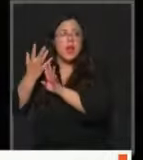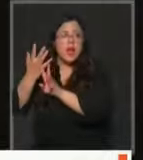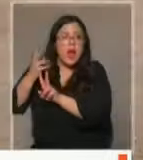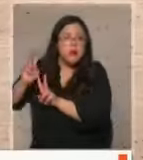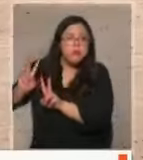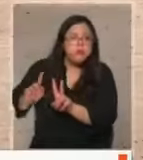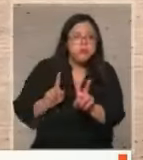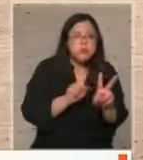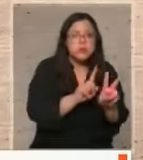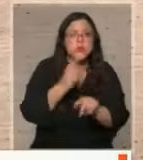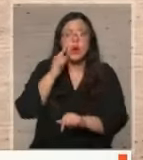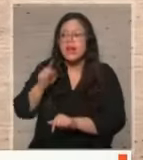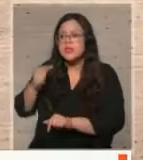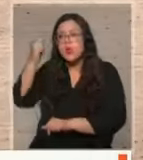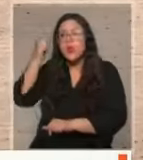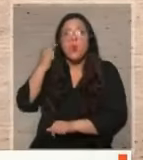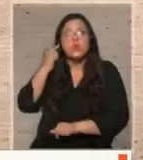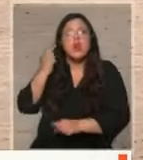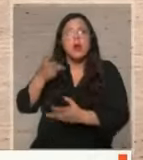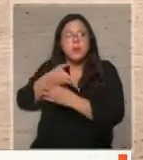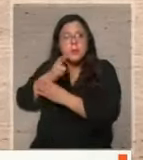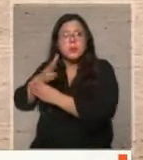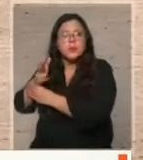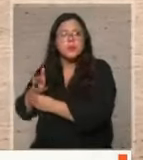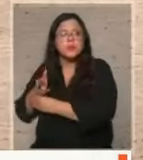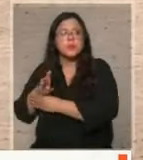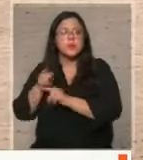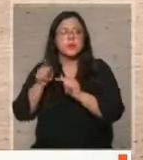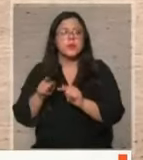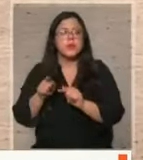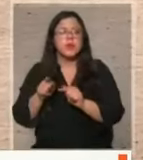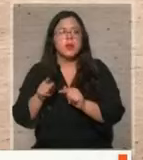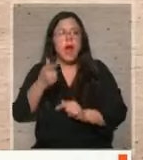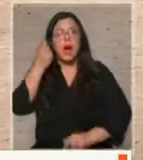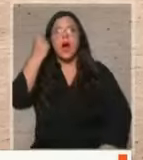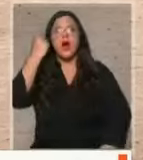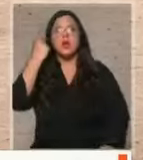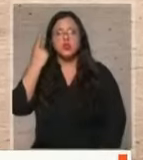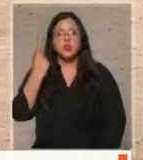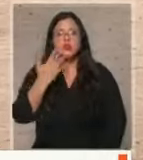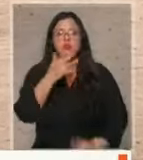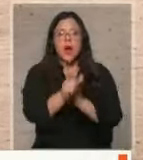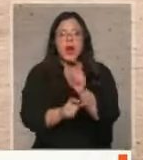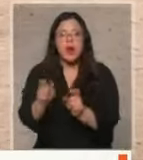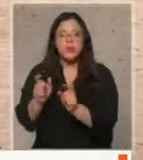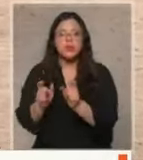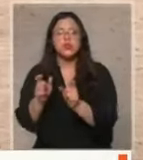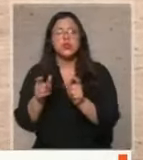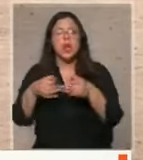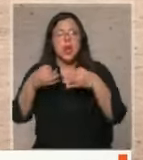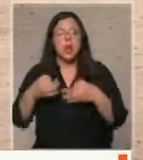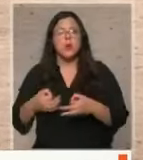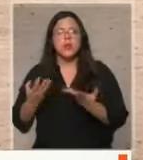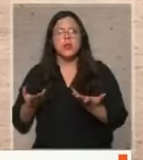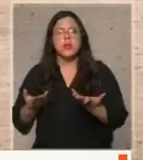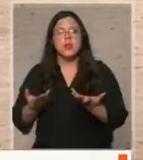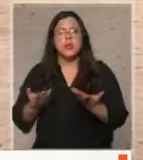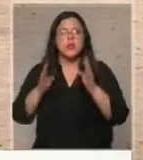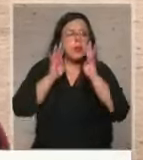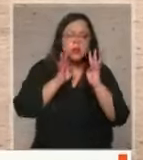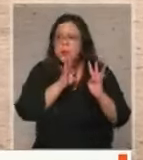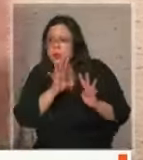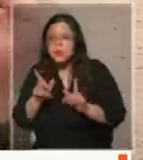delincuentes. Varios balazos. Y ahí ya nos enteramos, porque ya la gente salió, gente que